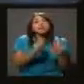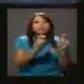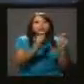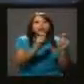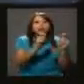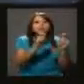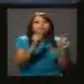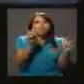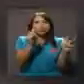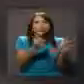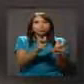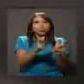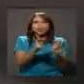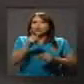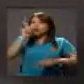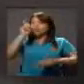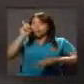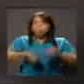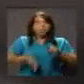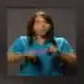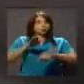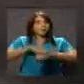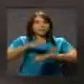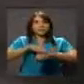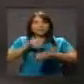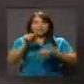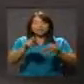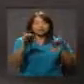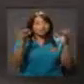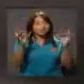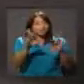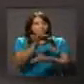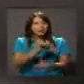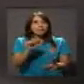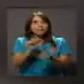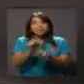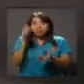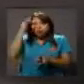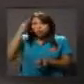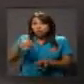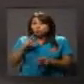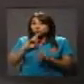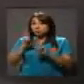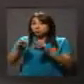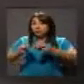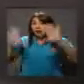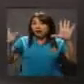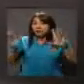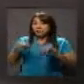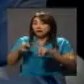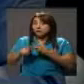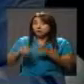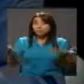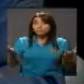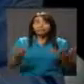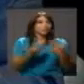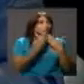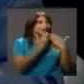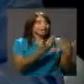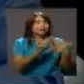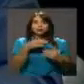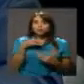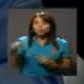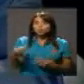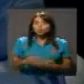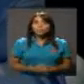no podemos permitir esa barbaridad creo que está muy clara la respuesta mi querido amigo muchas gracias con todo